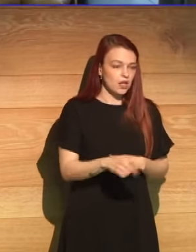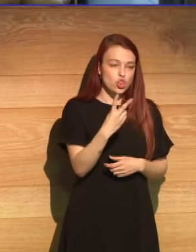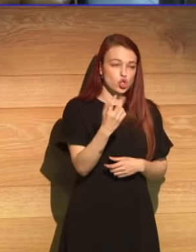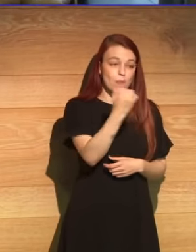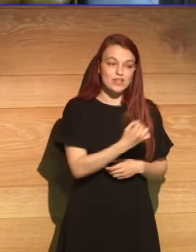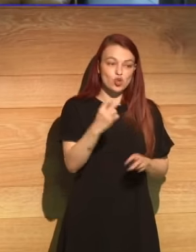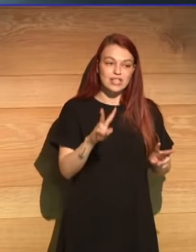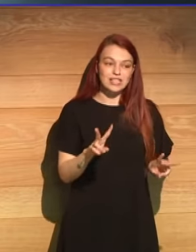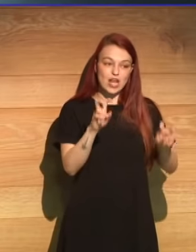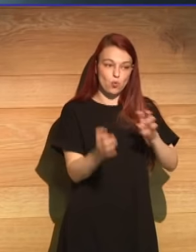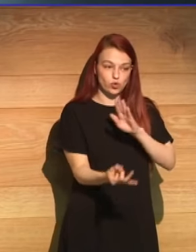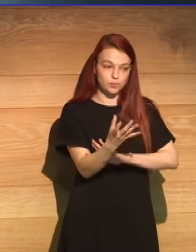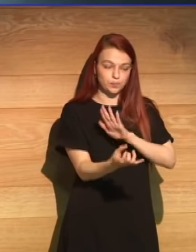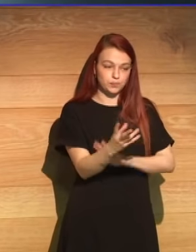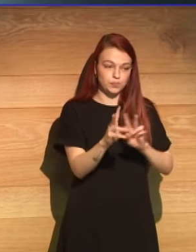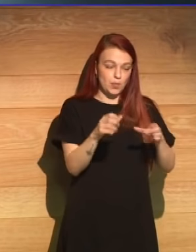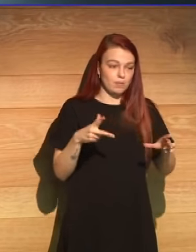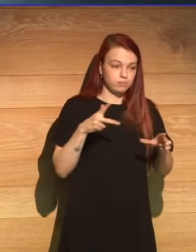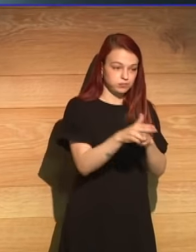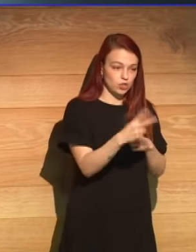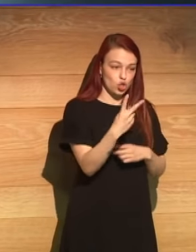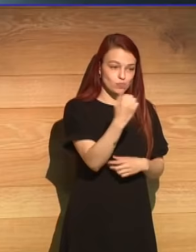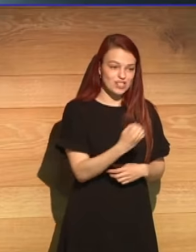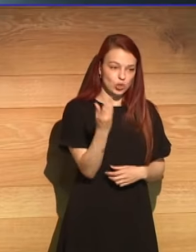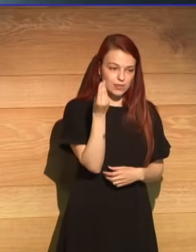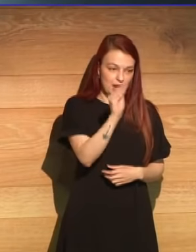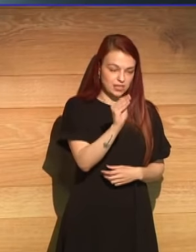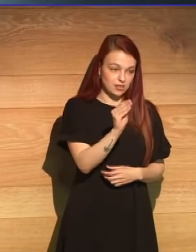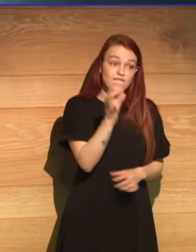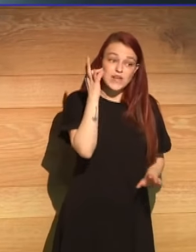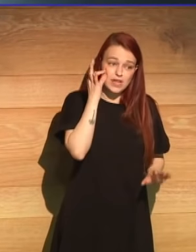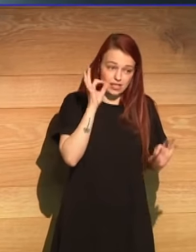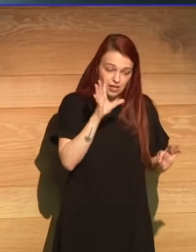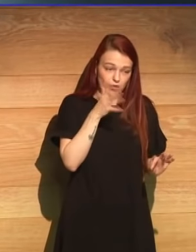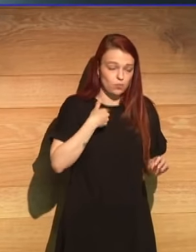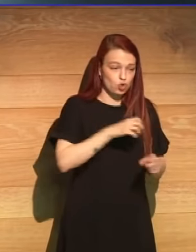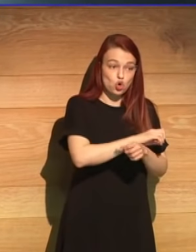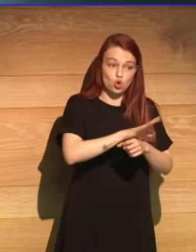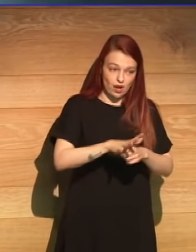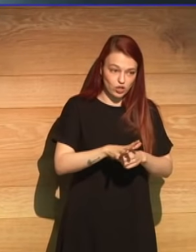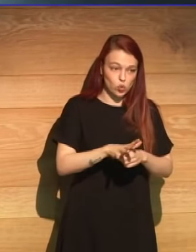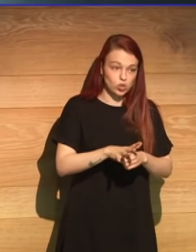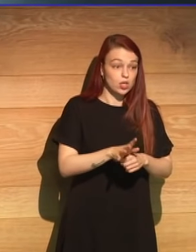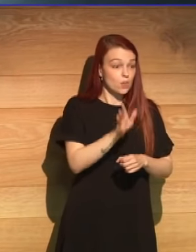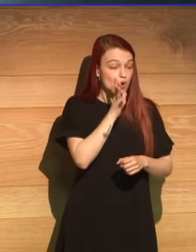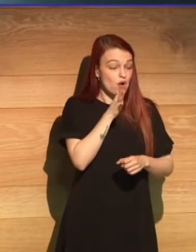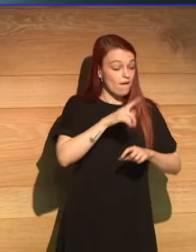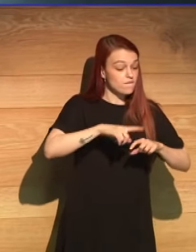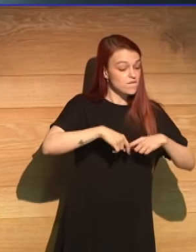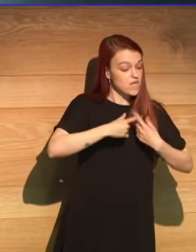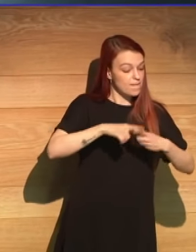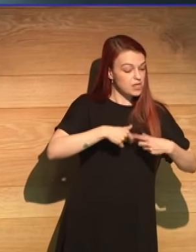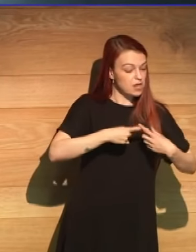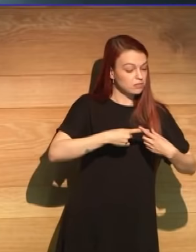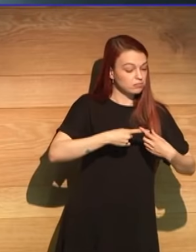de nuevos casos de mutilación genital femenina provocados por la pandemia, porque ha permitido a las familias